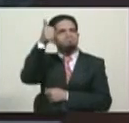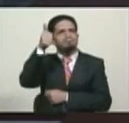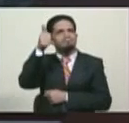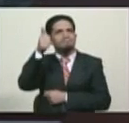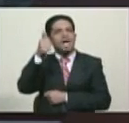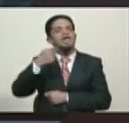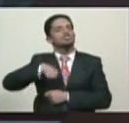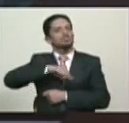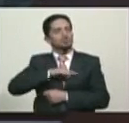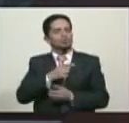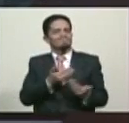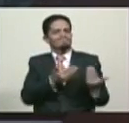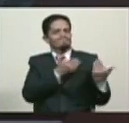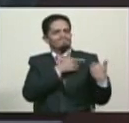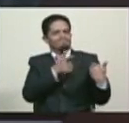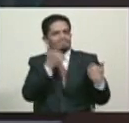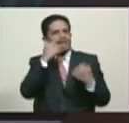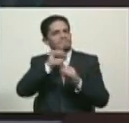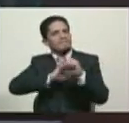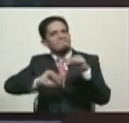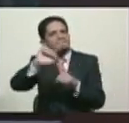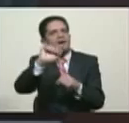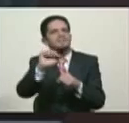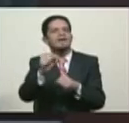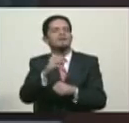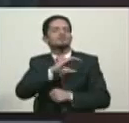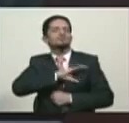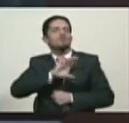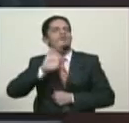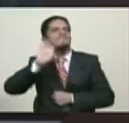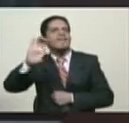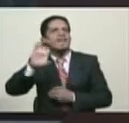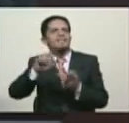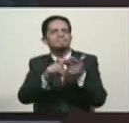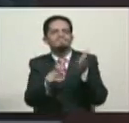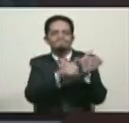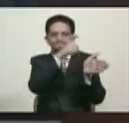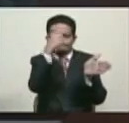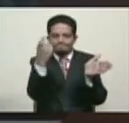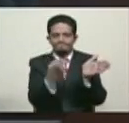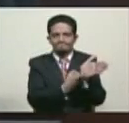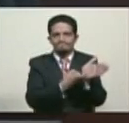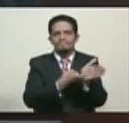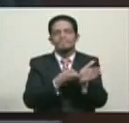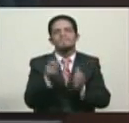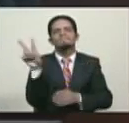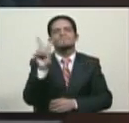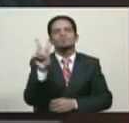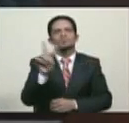papel preponderante en la defensa de la soberanía e integridad nacional.